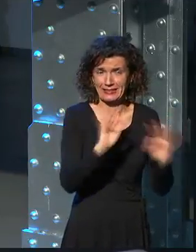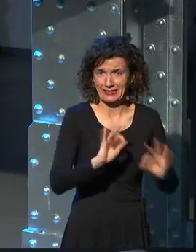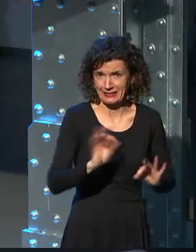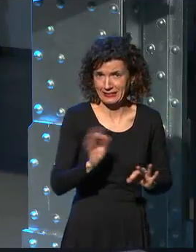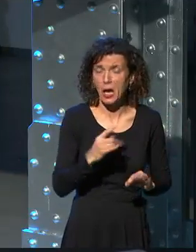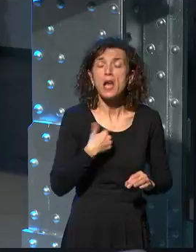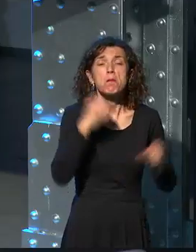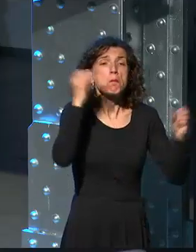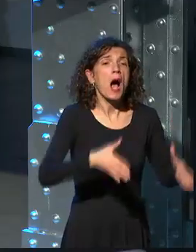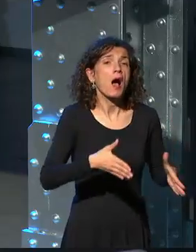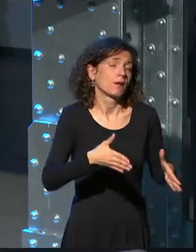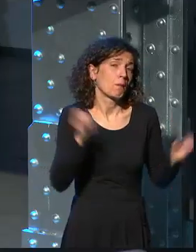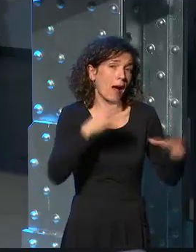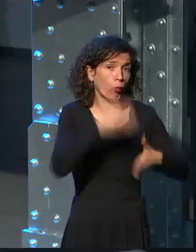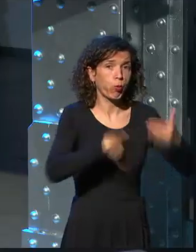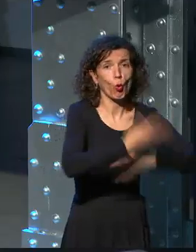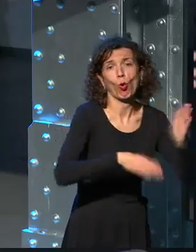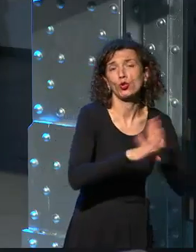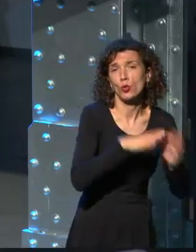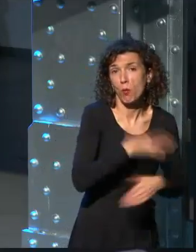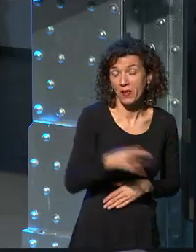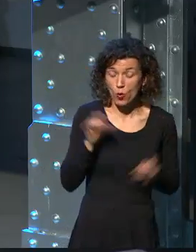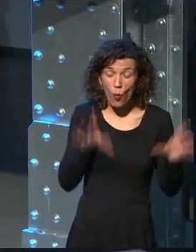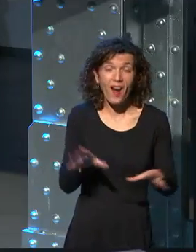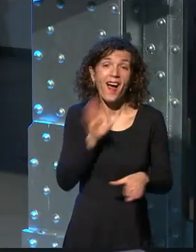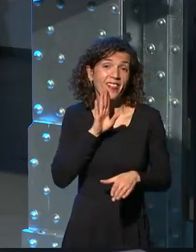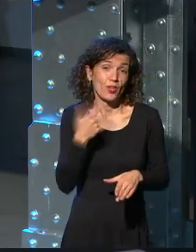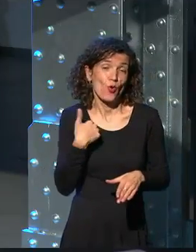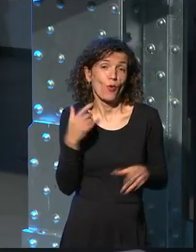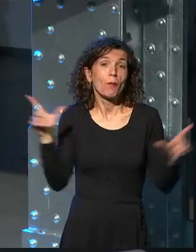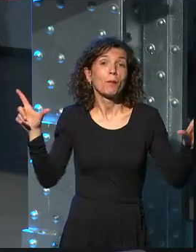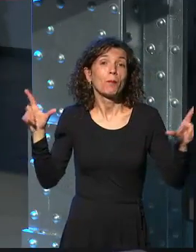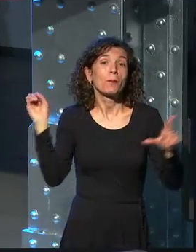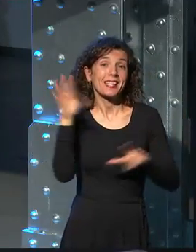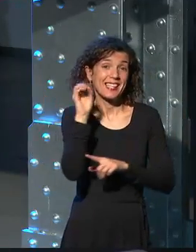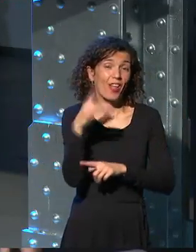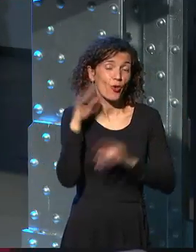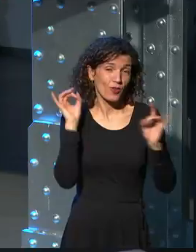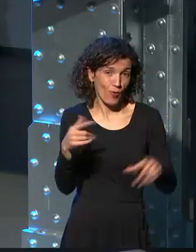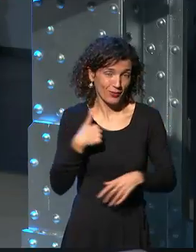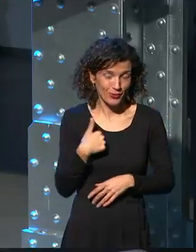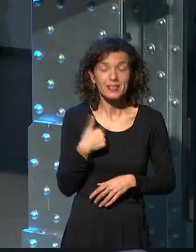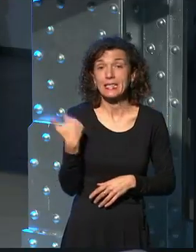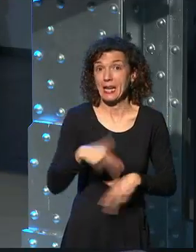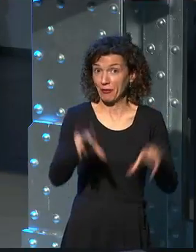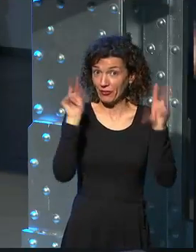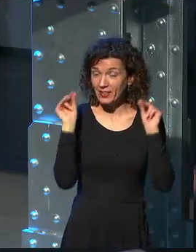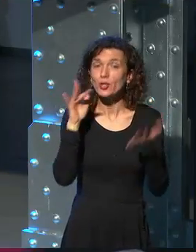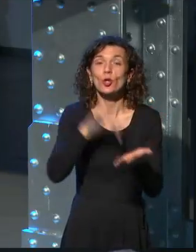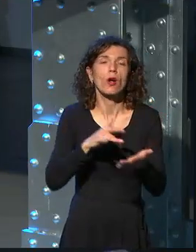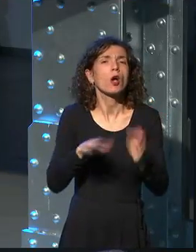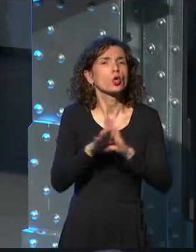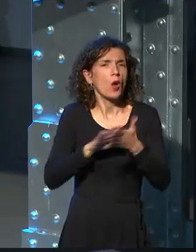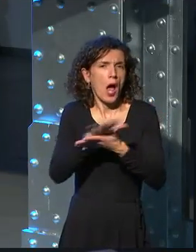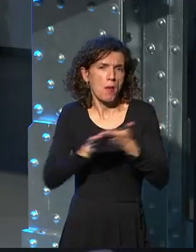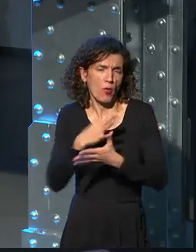aquí no ha pasado nada como yo he hecho en esta presentación, por ejemplo, con un poco de suerte. Y bueno, lo dejo aquí. Podríamos